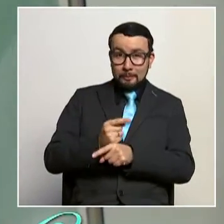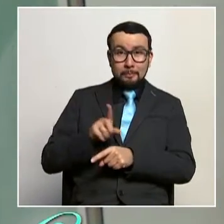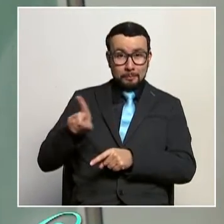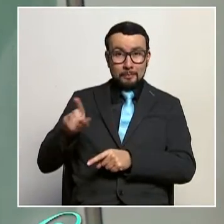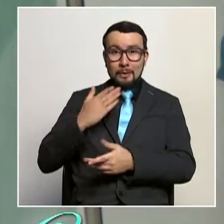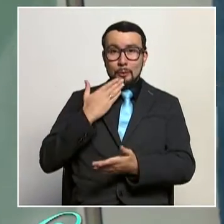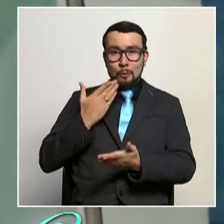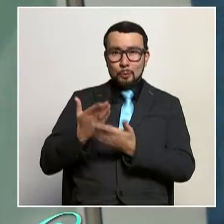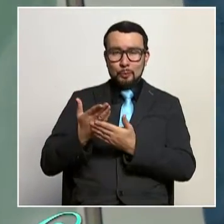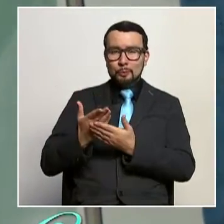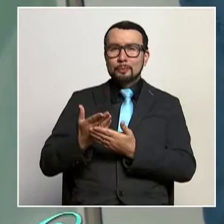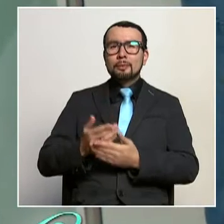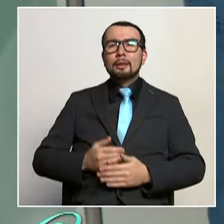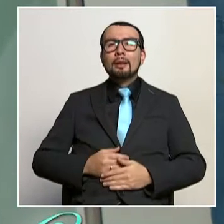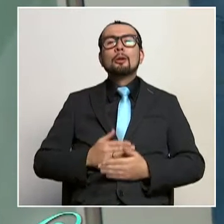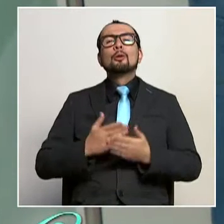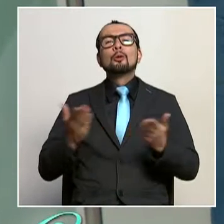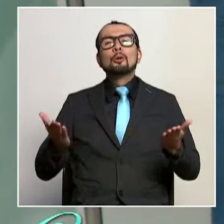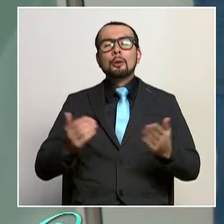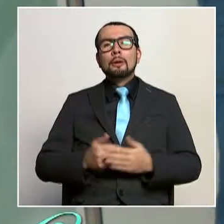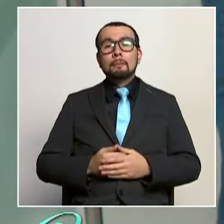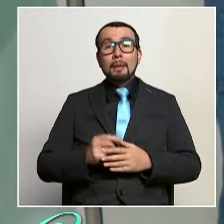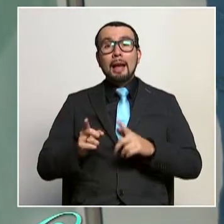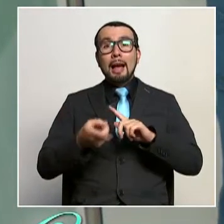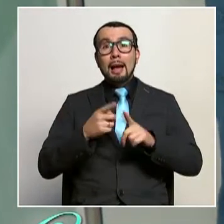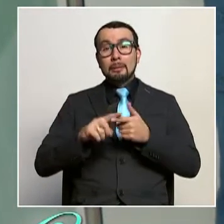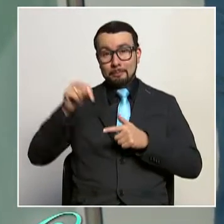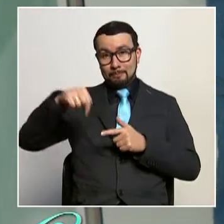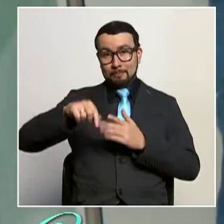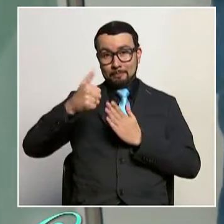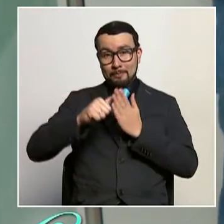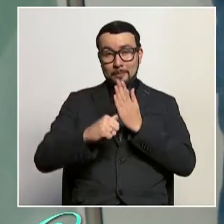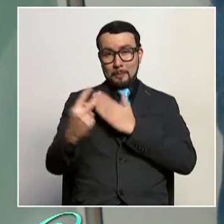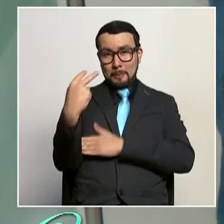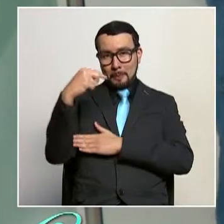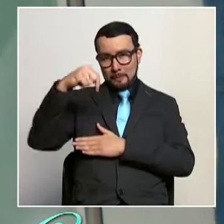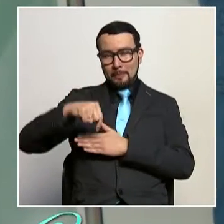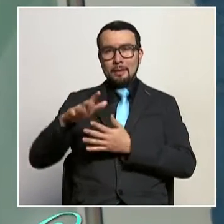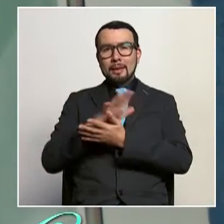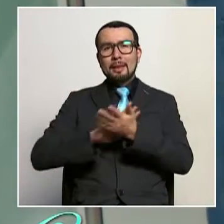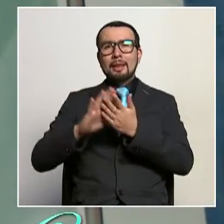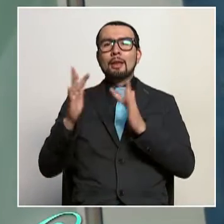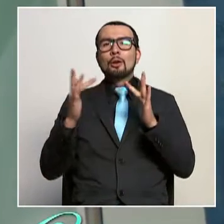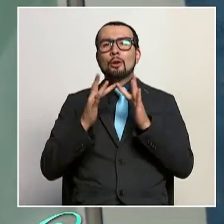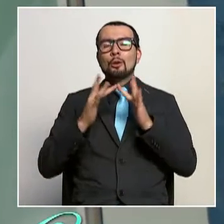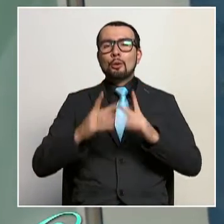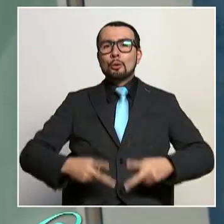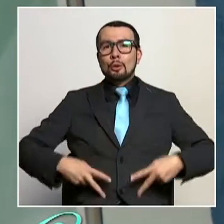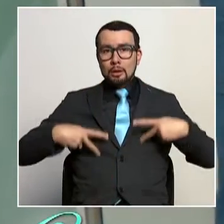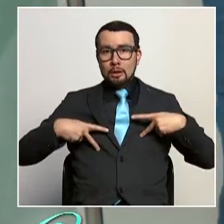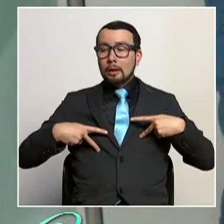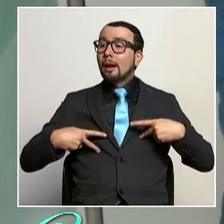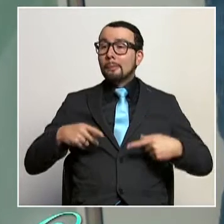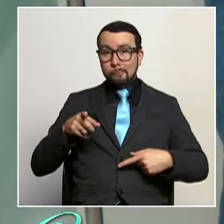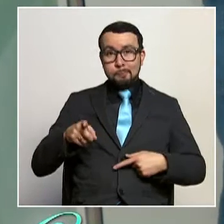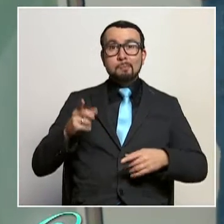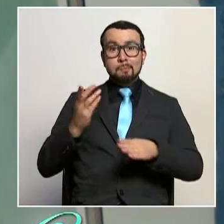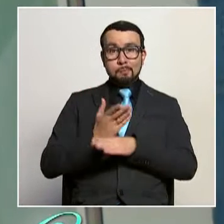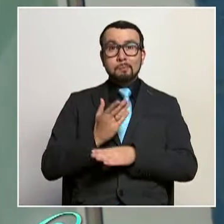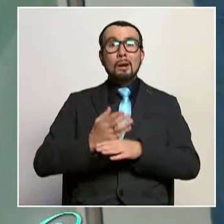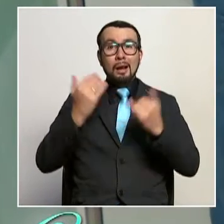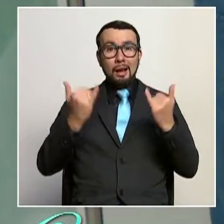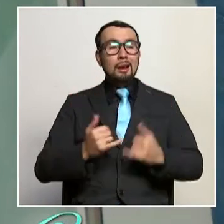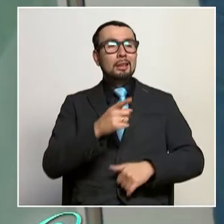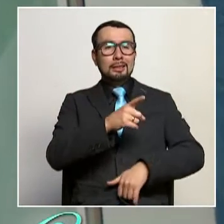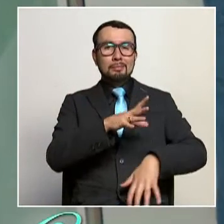buenos, ¿cómo están, amigos del programa Conexión Vital? Precisamente esa es la falla del sistema ahorita de